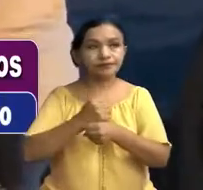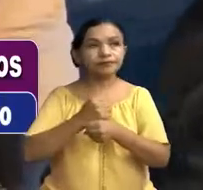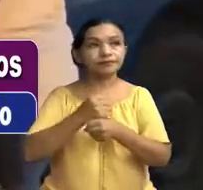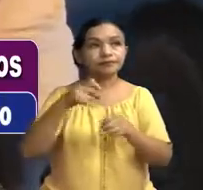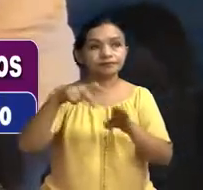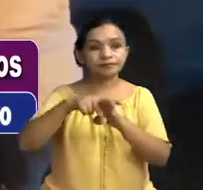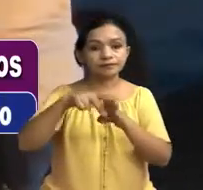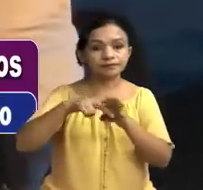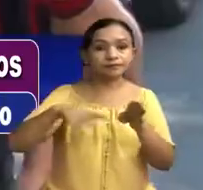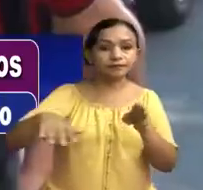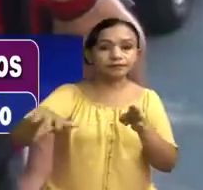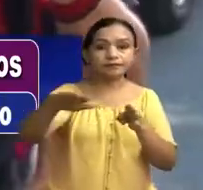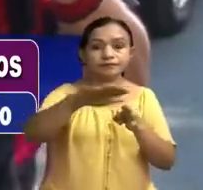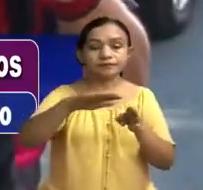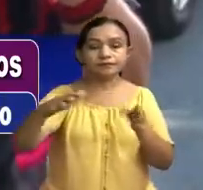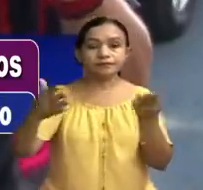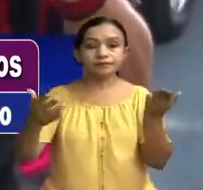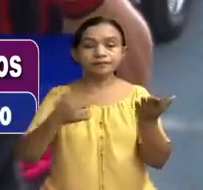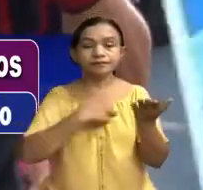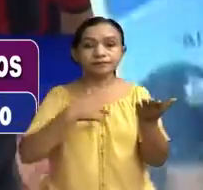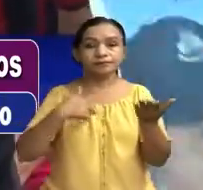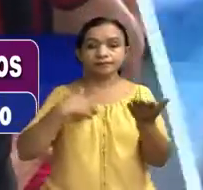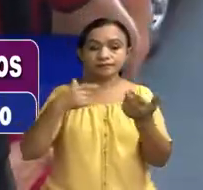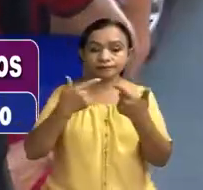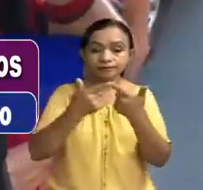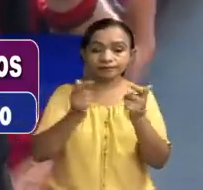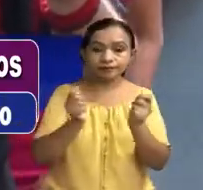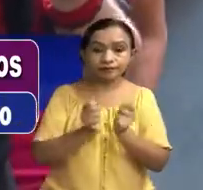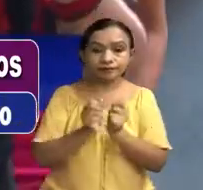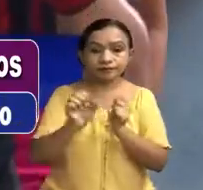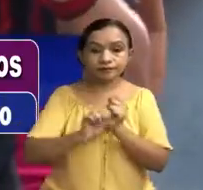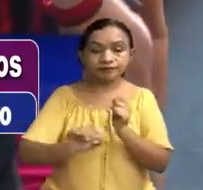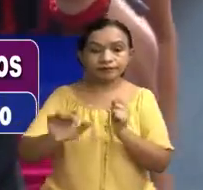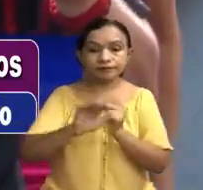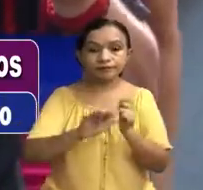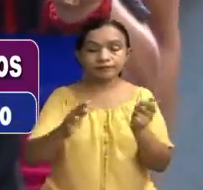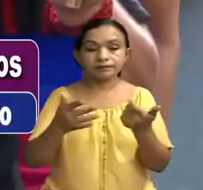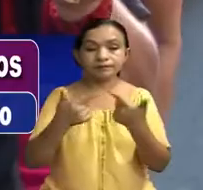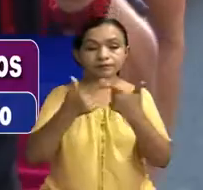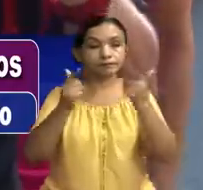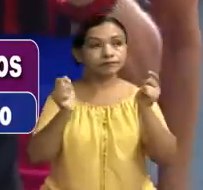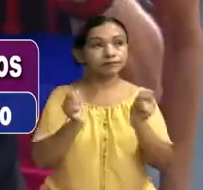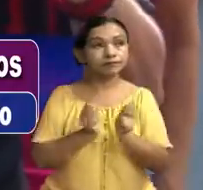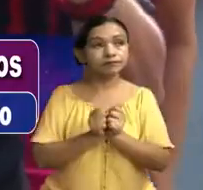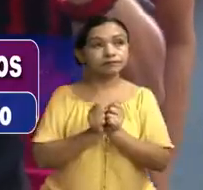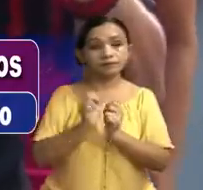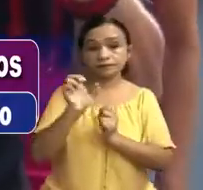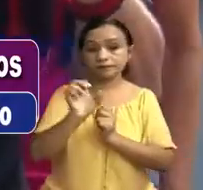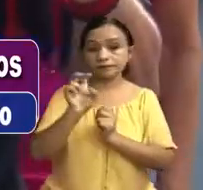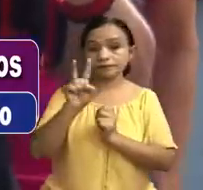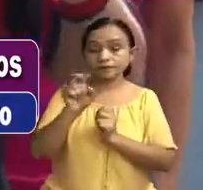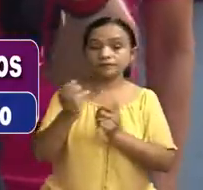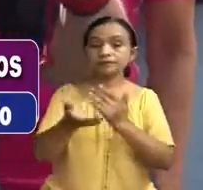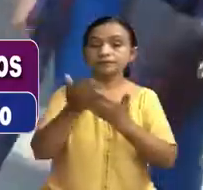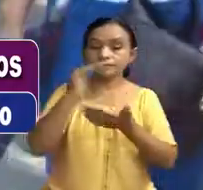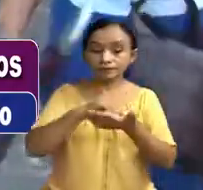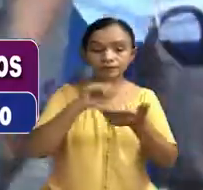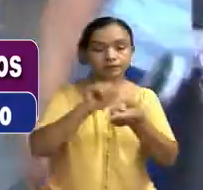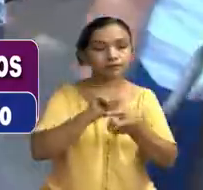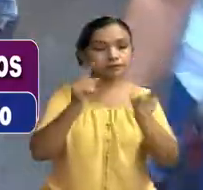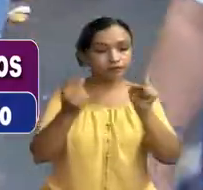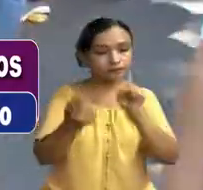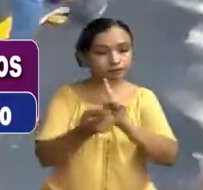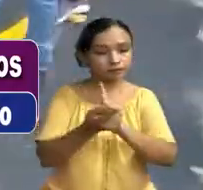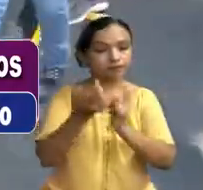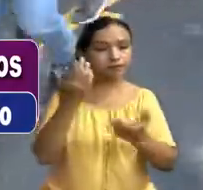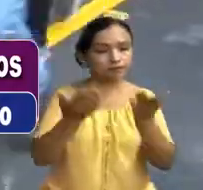campesinos, con la articulación política de los movimientos sociales y el movimiento al socialismo de Evo, van a revertir esta situación más temprano que tarde y